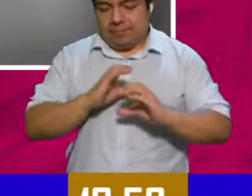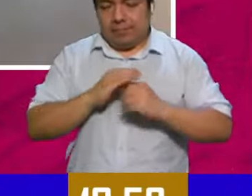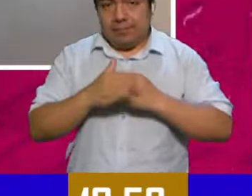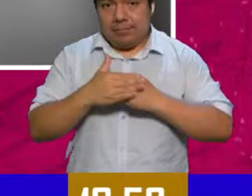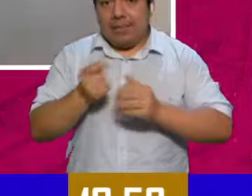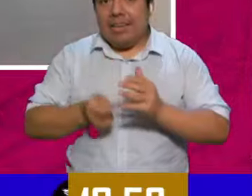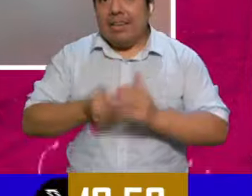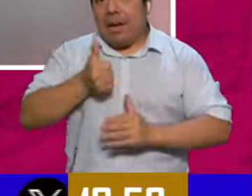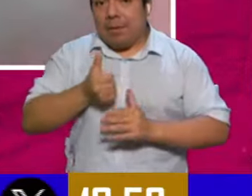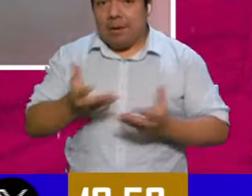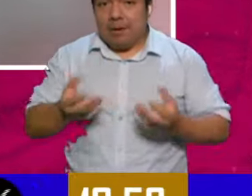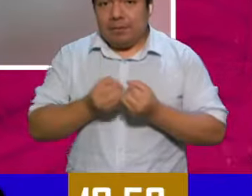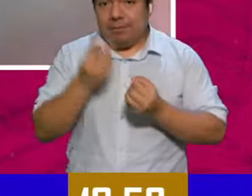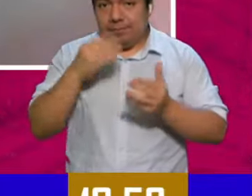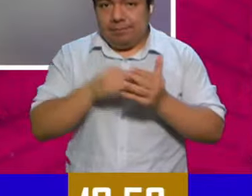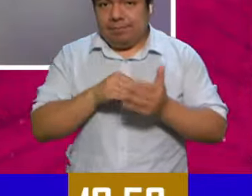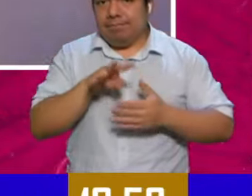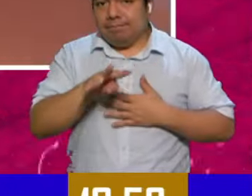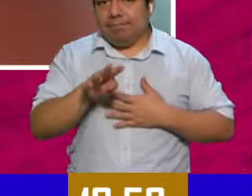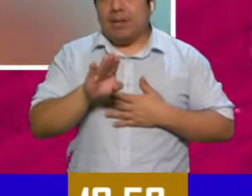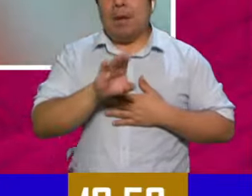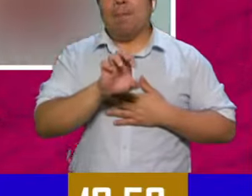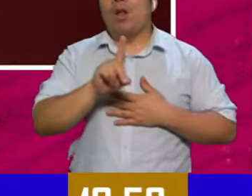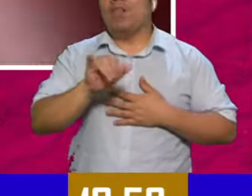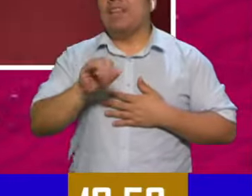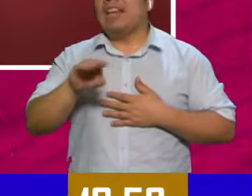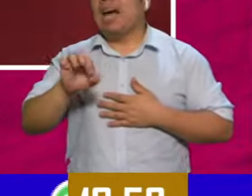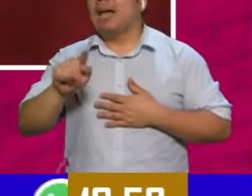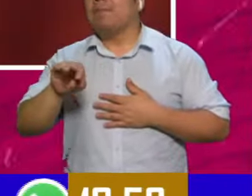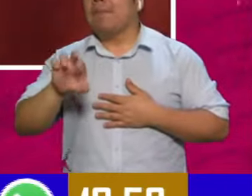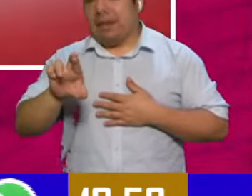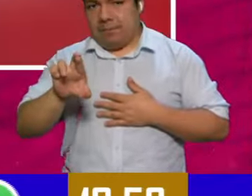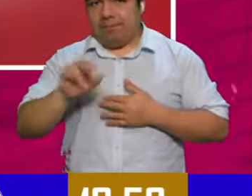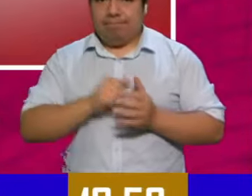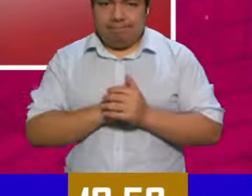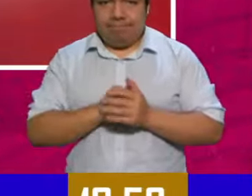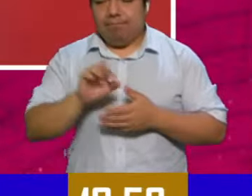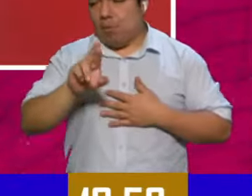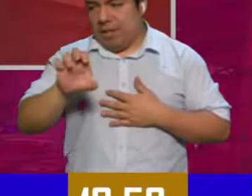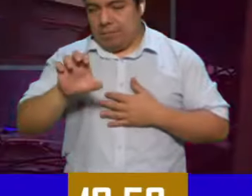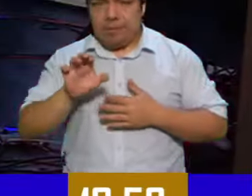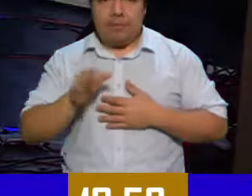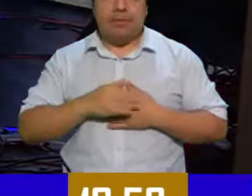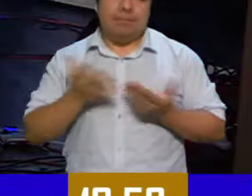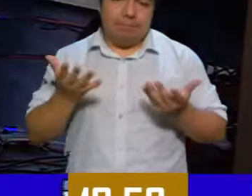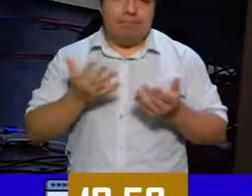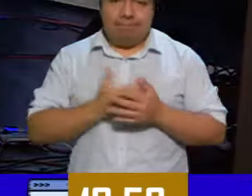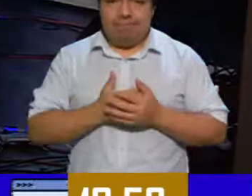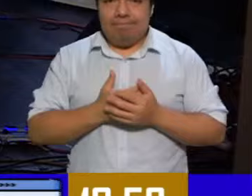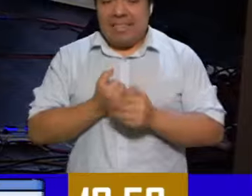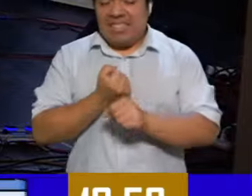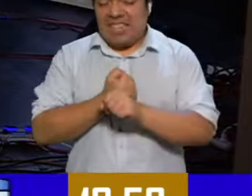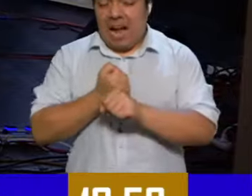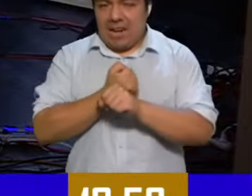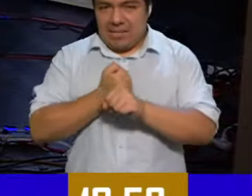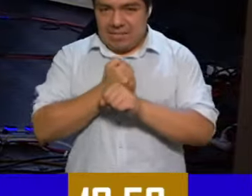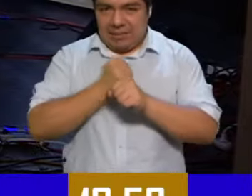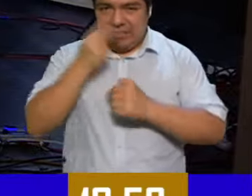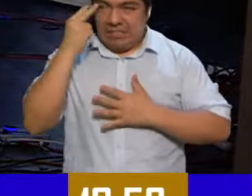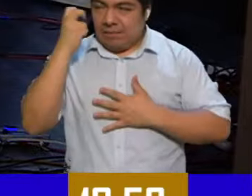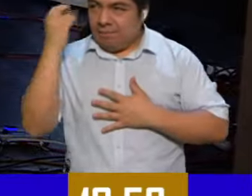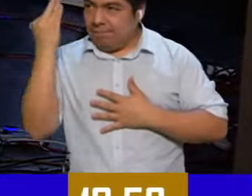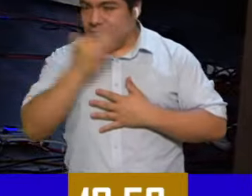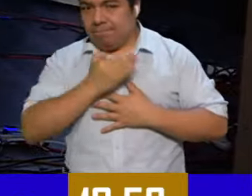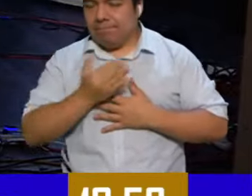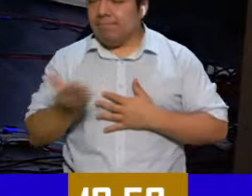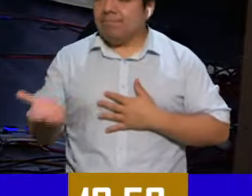la primera que hicimos en 2019 y es Bloody Nightmare, con la que iniciamos este proyecto. Bloody Pesadilla Nightmare. Sanguinolosa. Ándale,